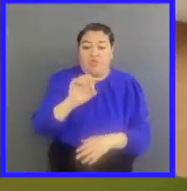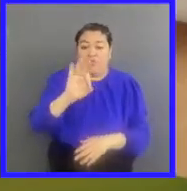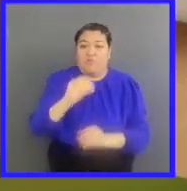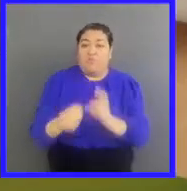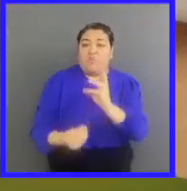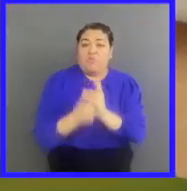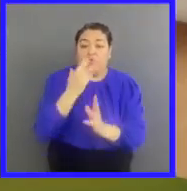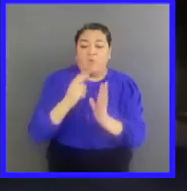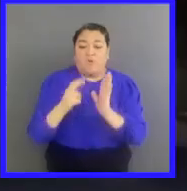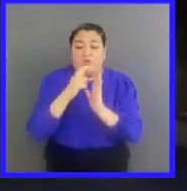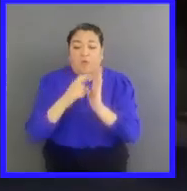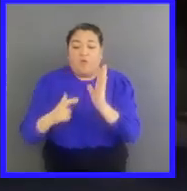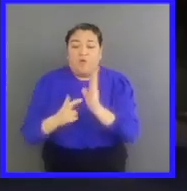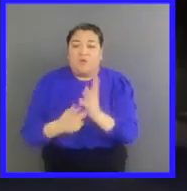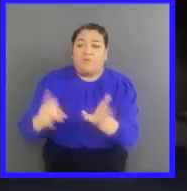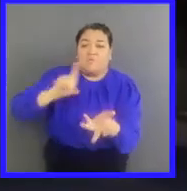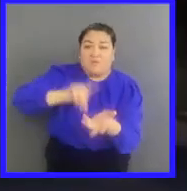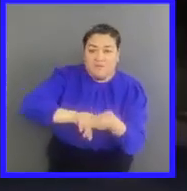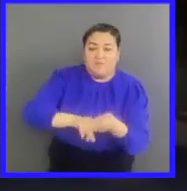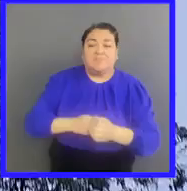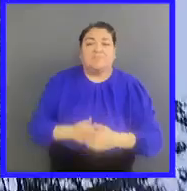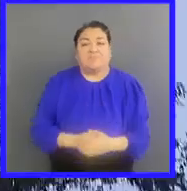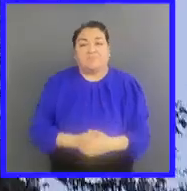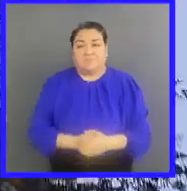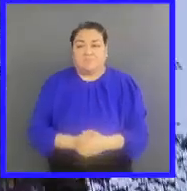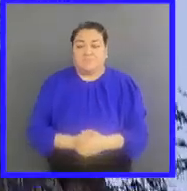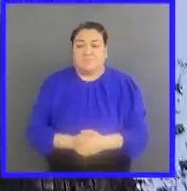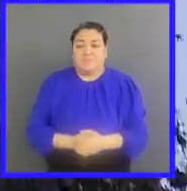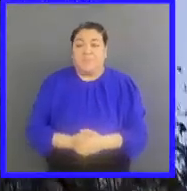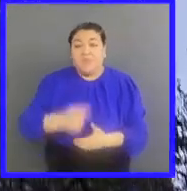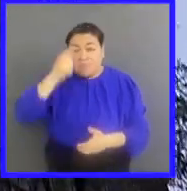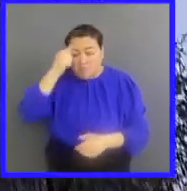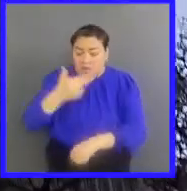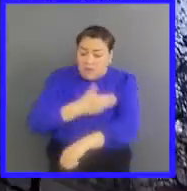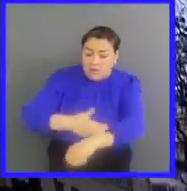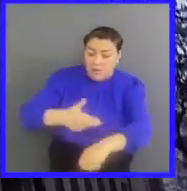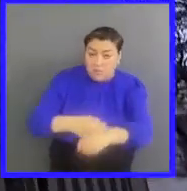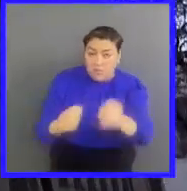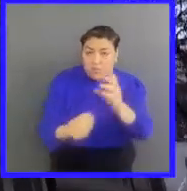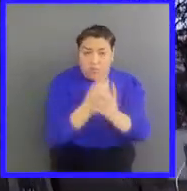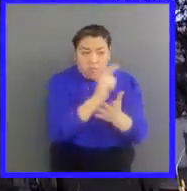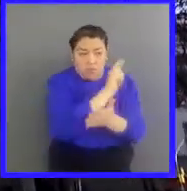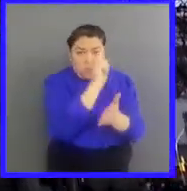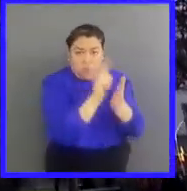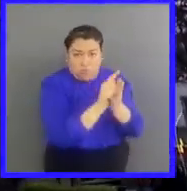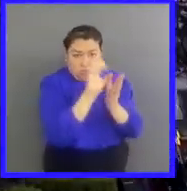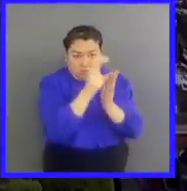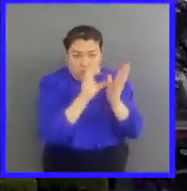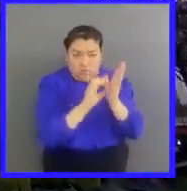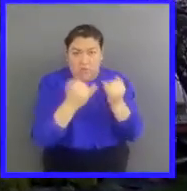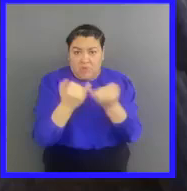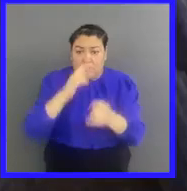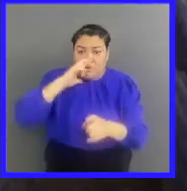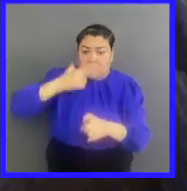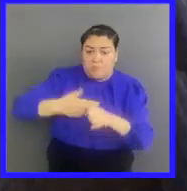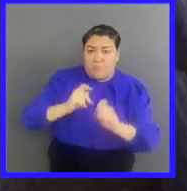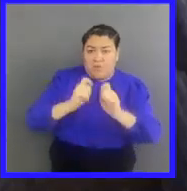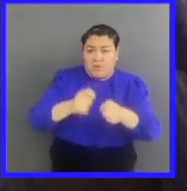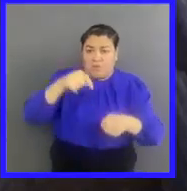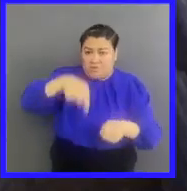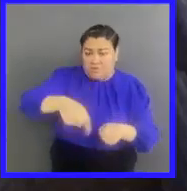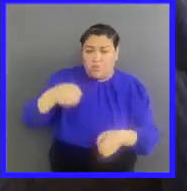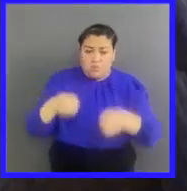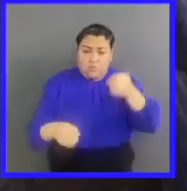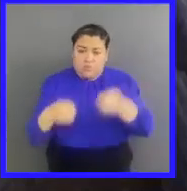orgánico. Con el fin de armonizar el marco normativo y actualizar las atribuciones de apoyo a la función jurisdiccional de la